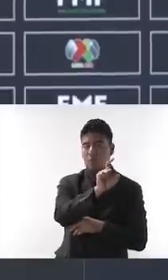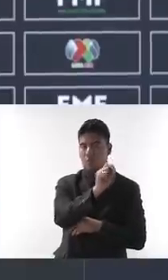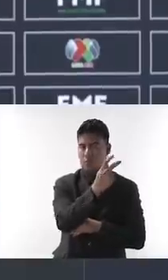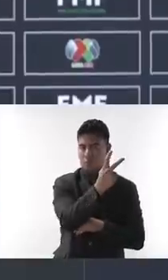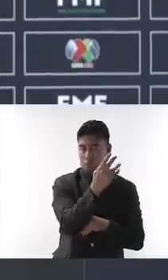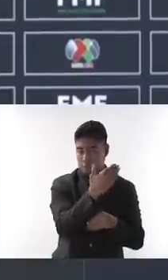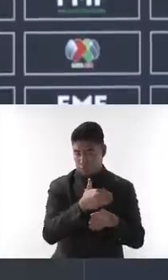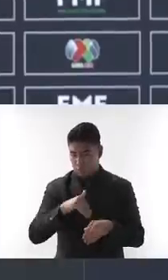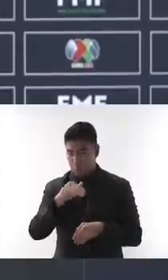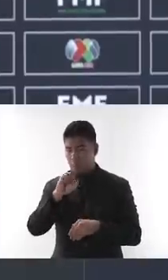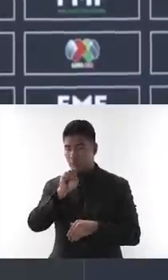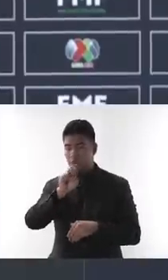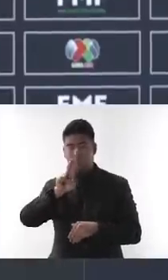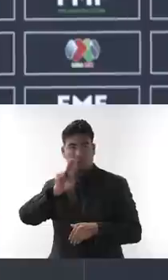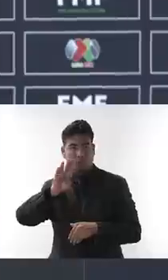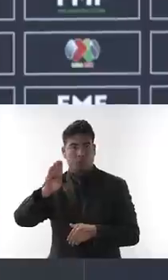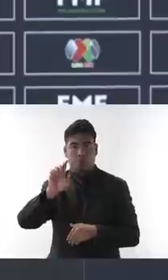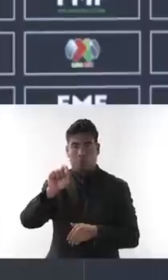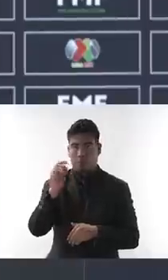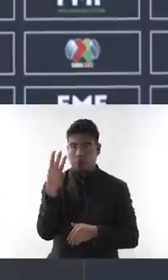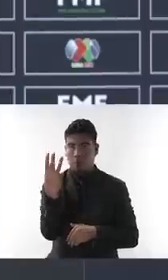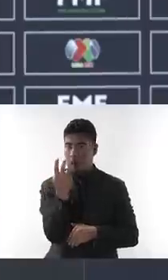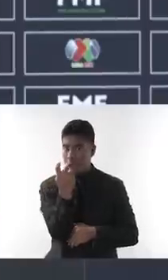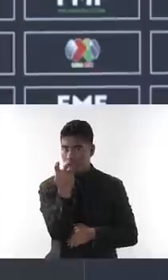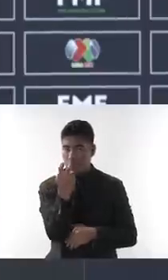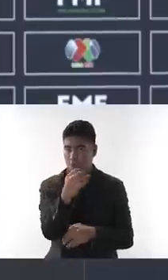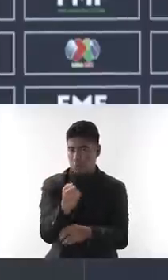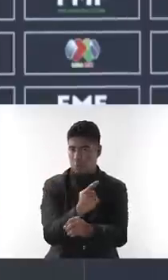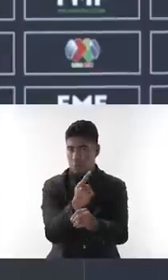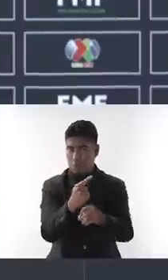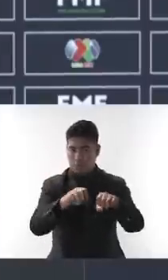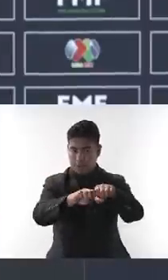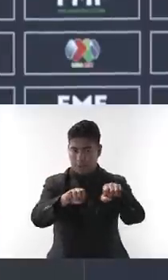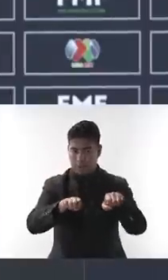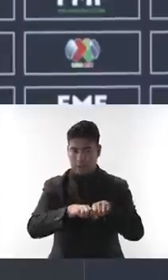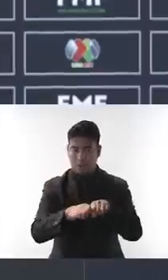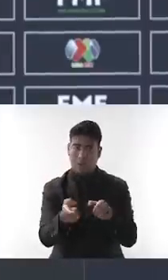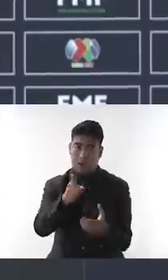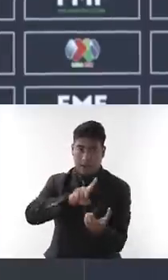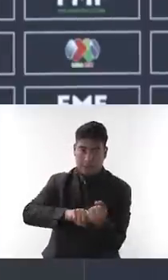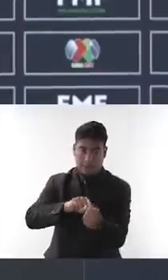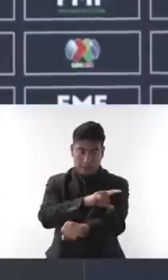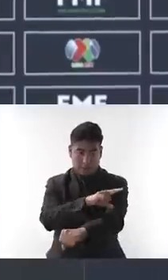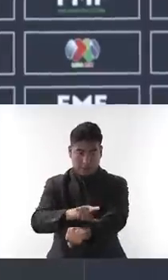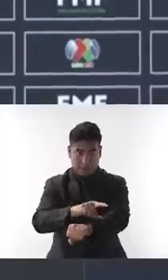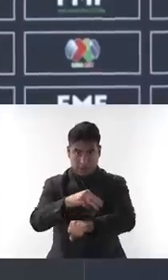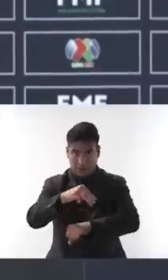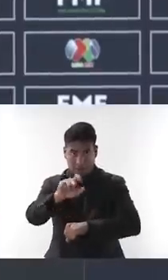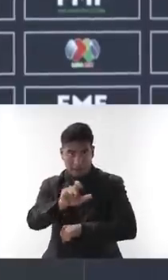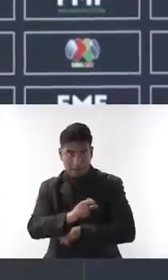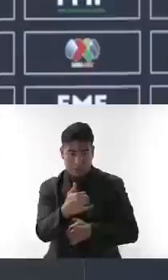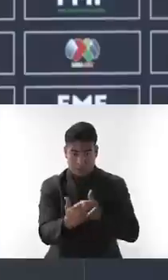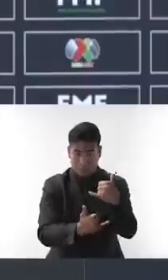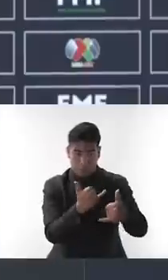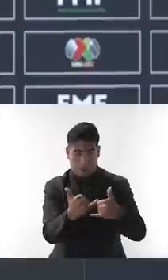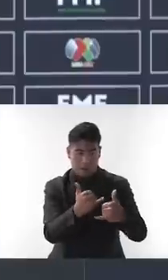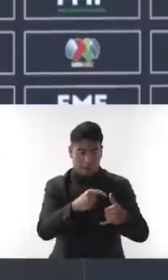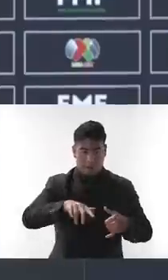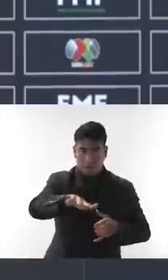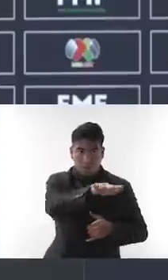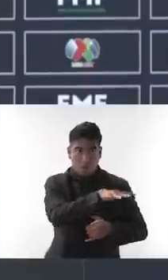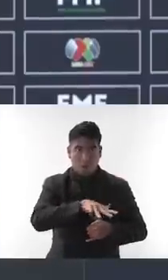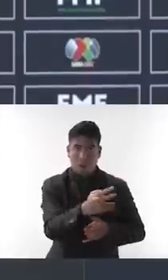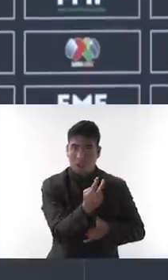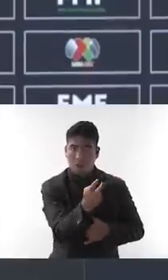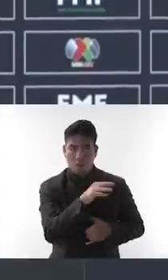permitiría a los clubes que juegan en la Liga MX incluso arriesgar más y llevar más